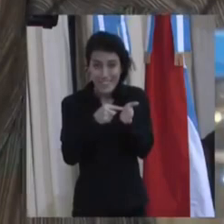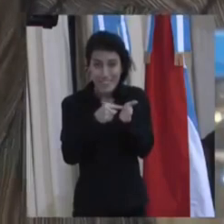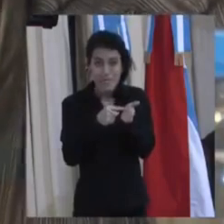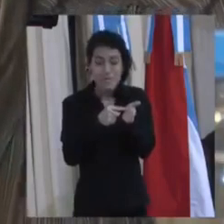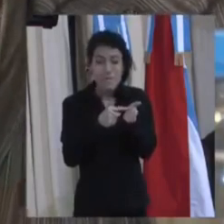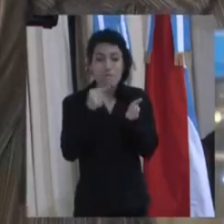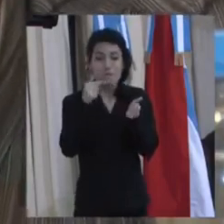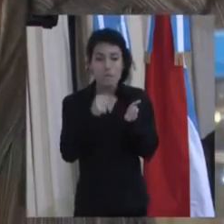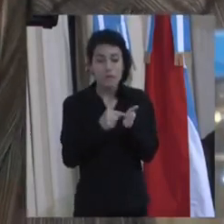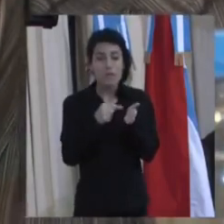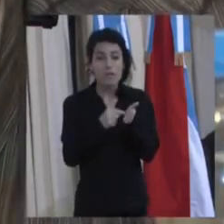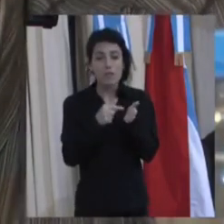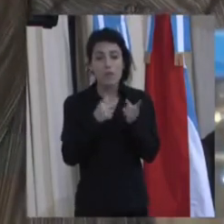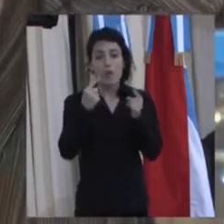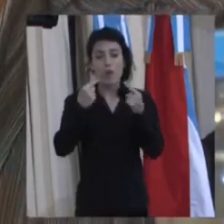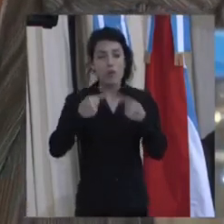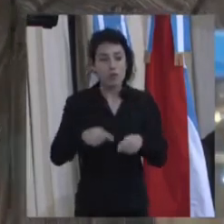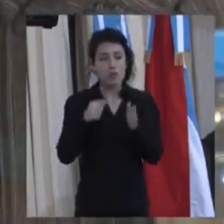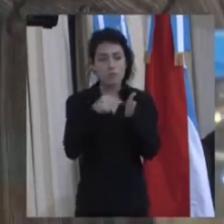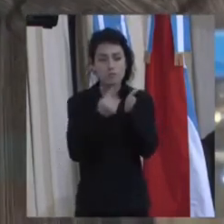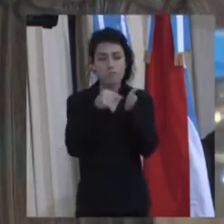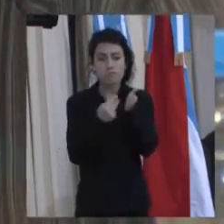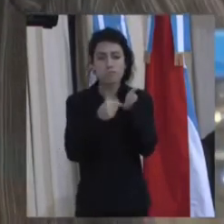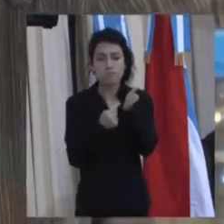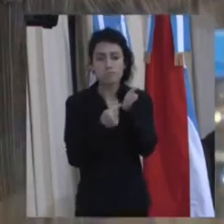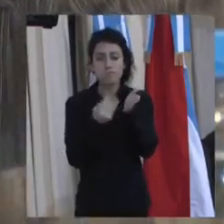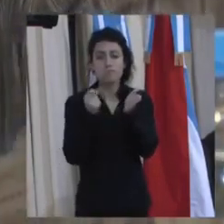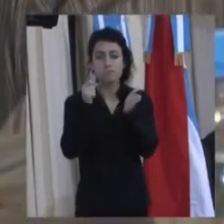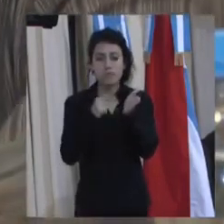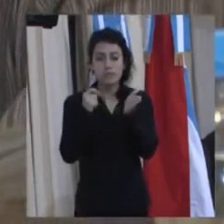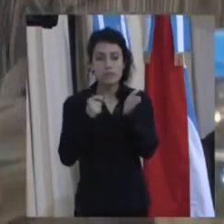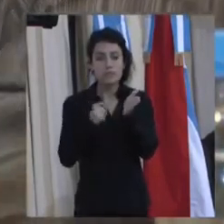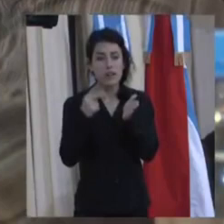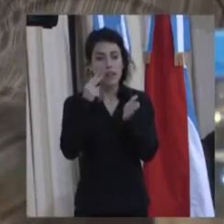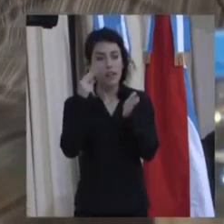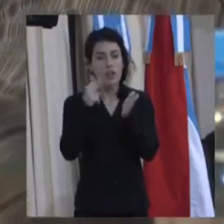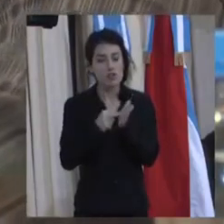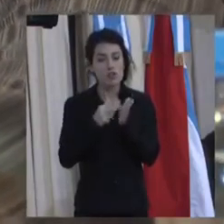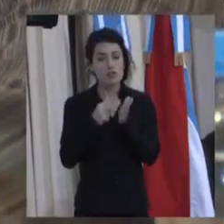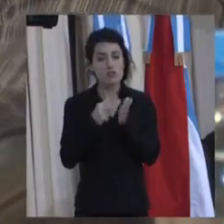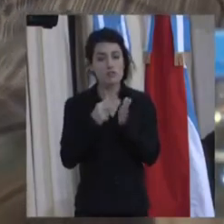menciones particulares al papel, digamos, y al reconocimiento